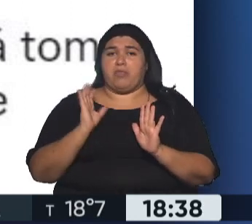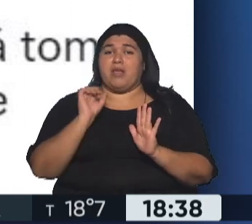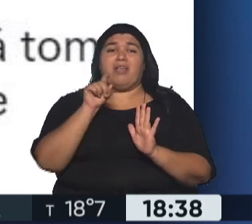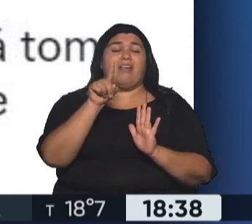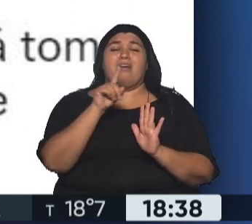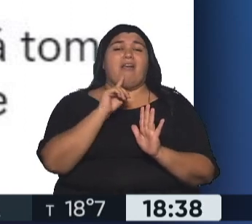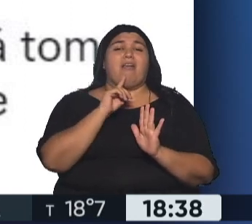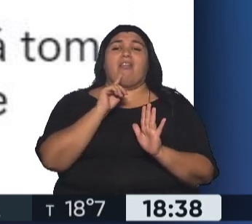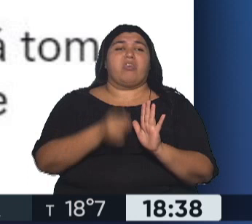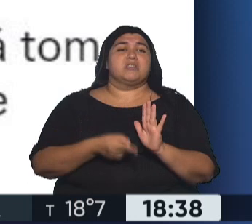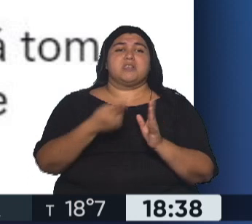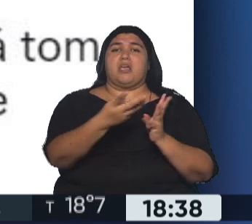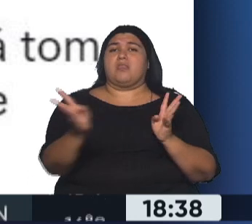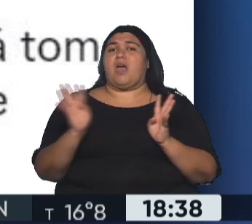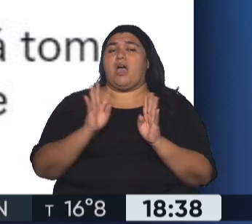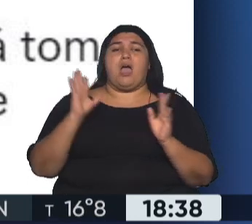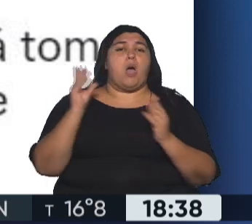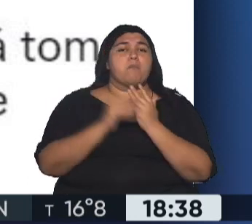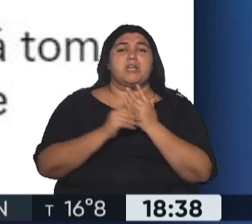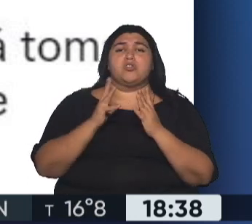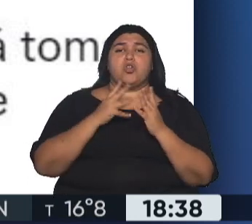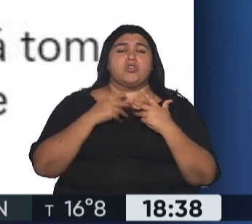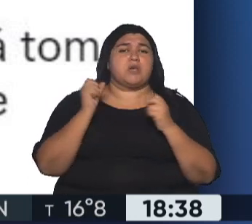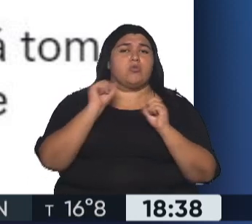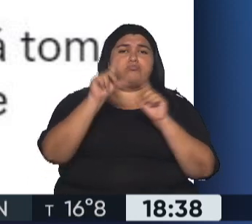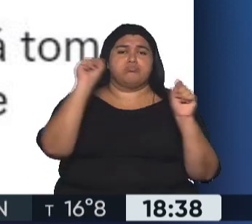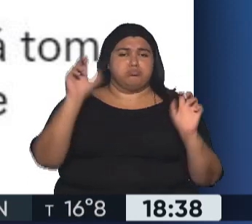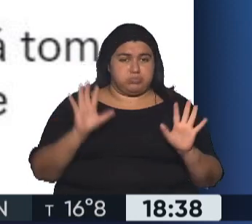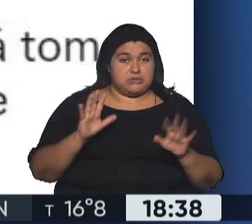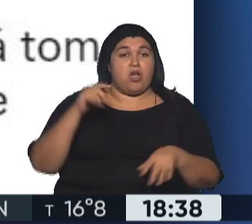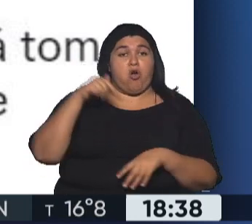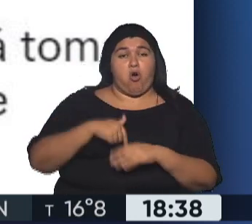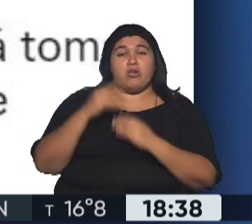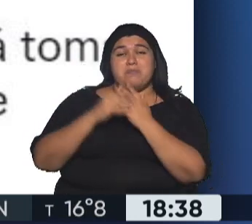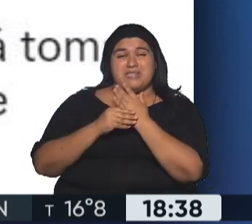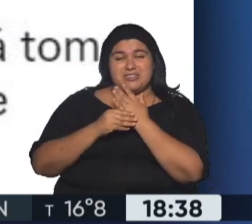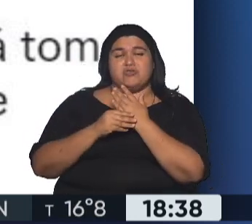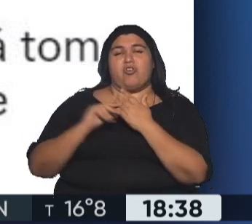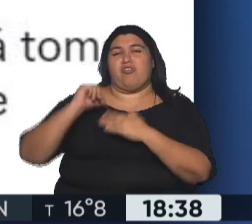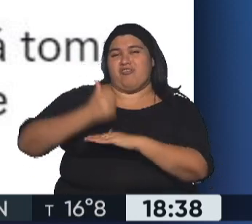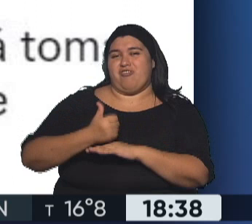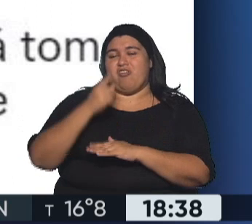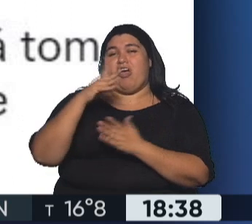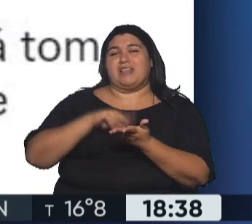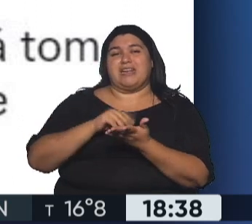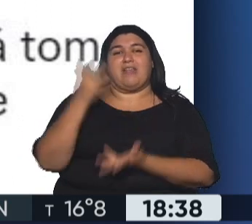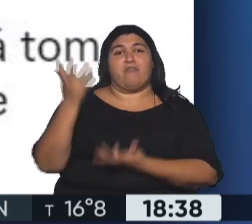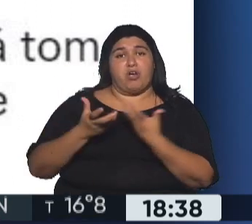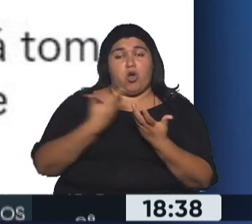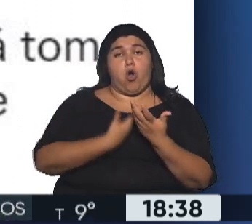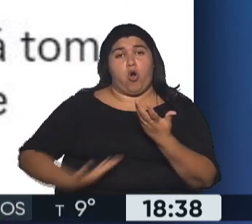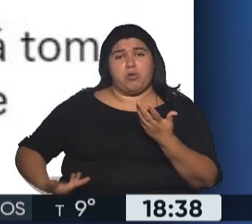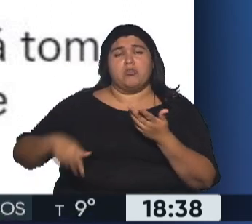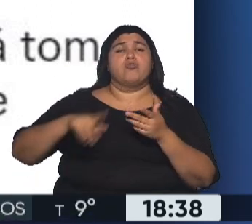que decidan sus ministros de salud. Perczyk estuvo hoy en Tierra del Fuego, donde firmó con el gobernador del